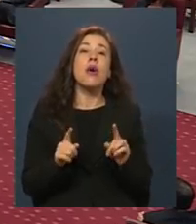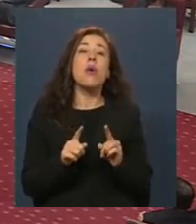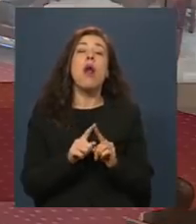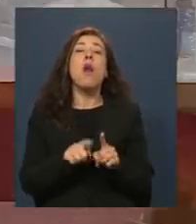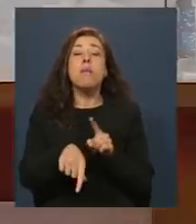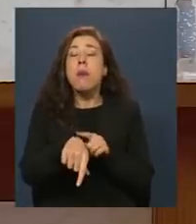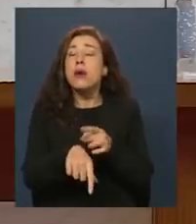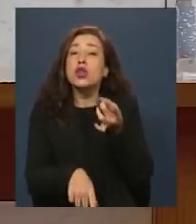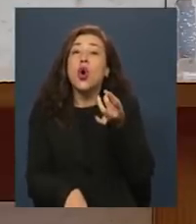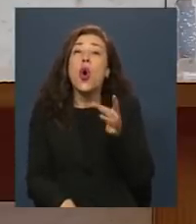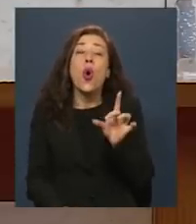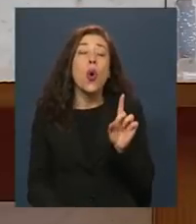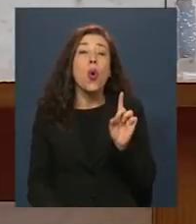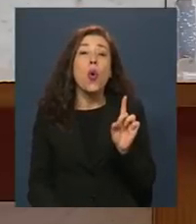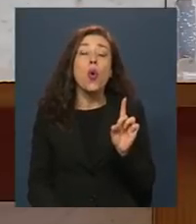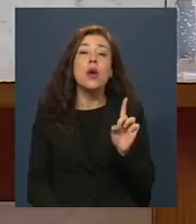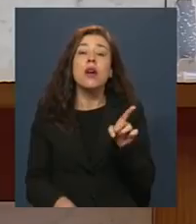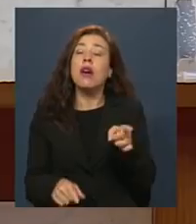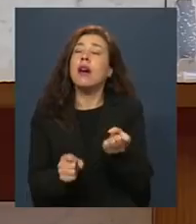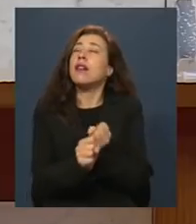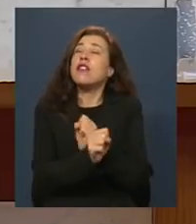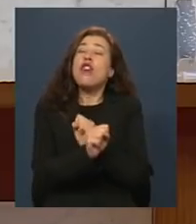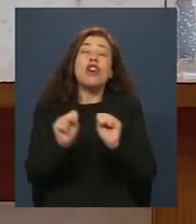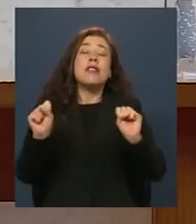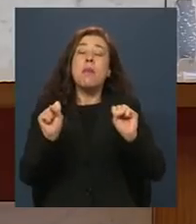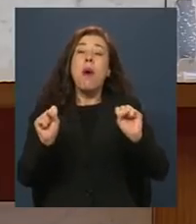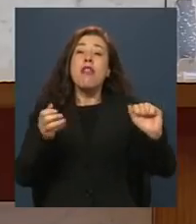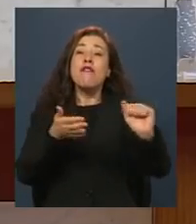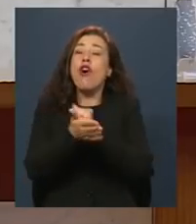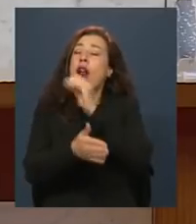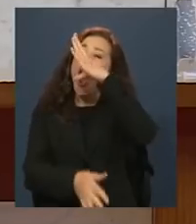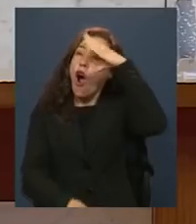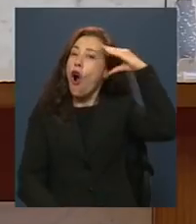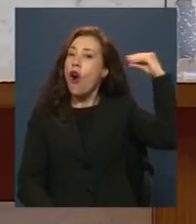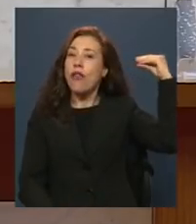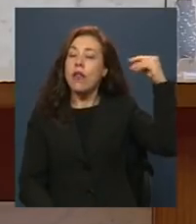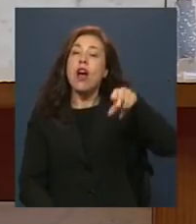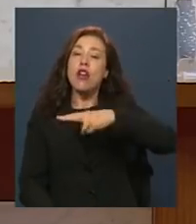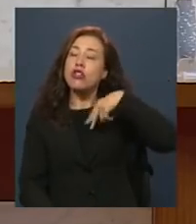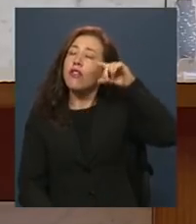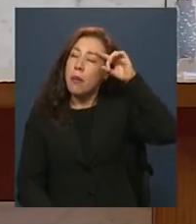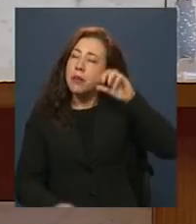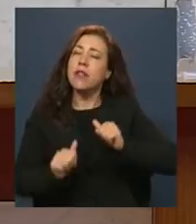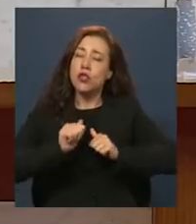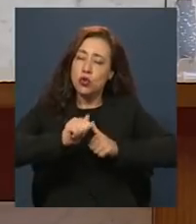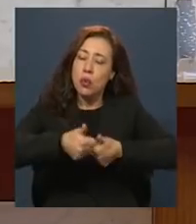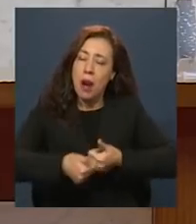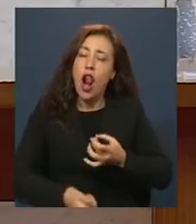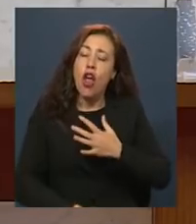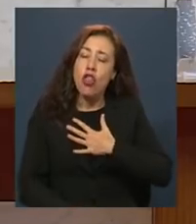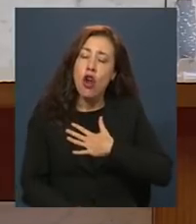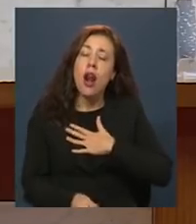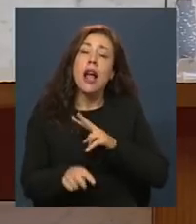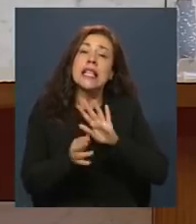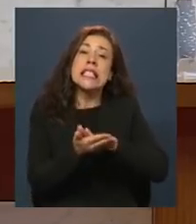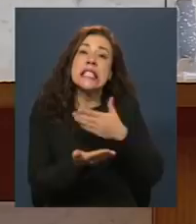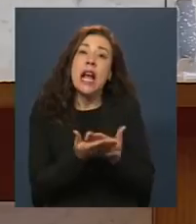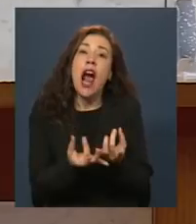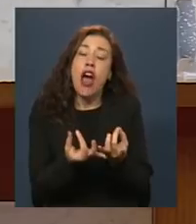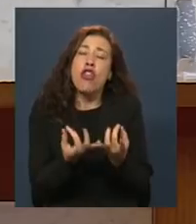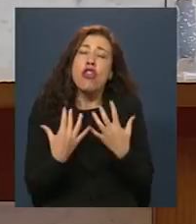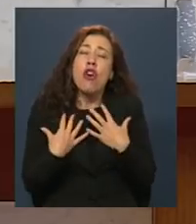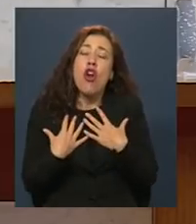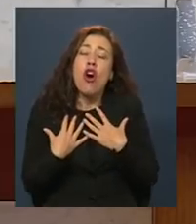tiempo único que haga imposible el olvido. Sabremos superar el dolor y curar las heridas de esta dura